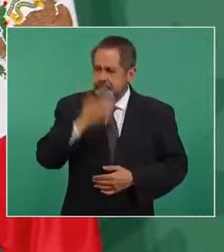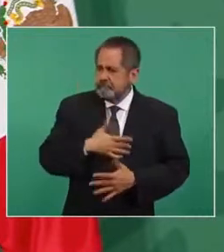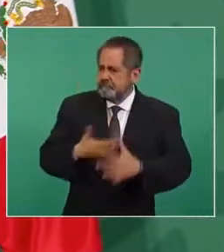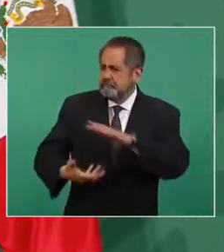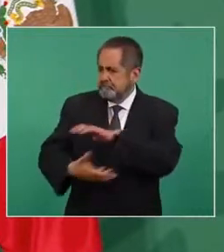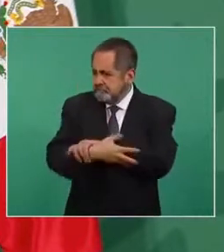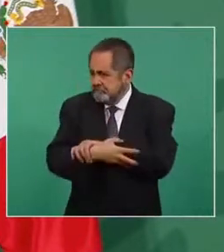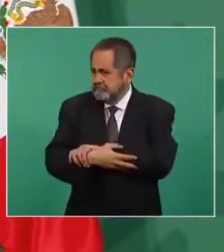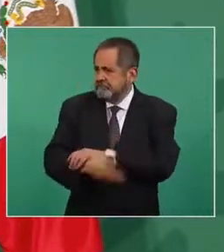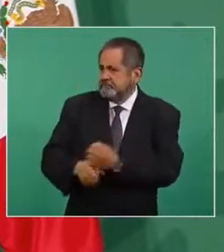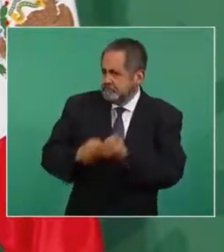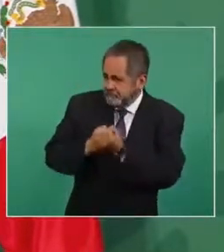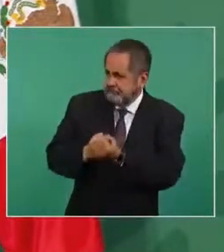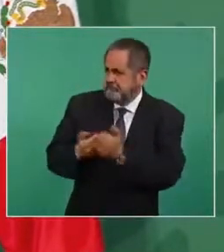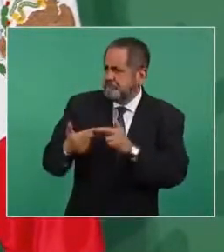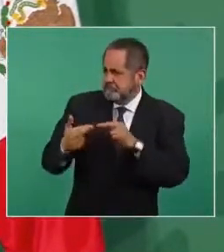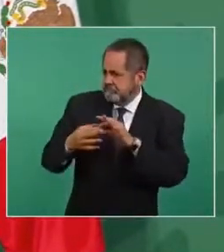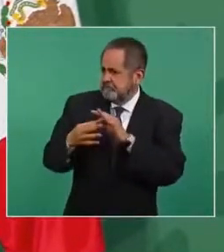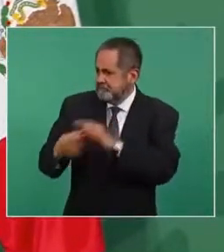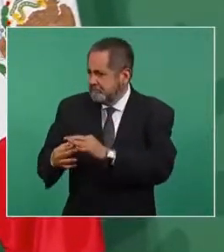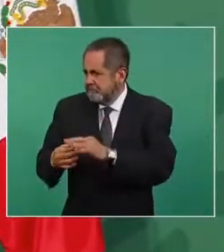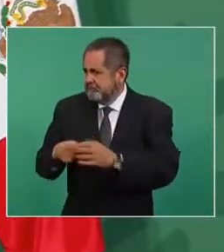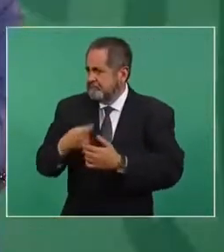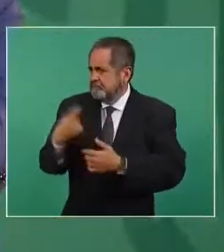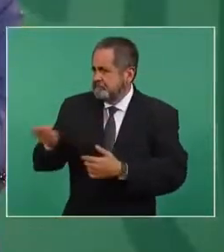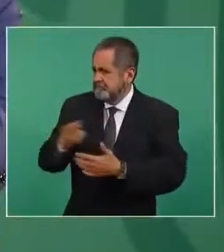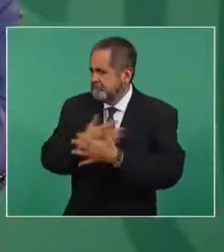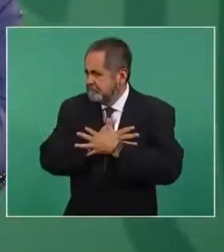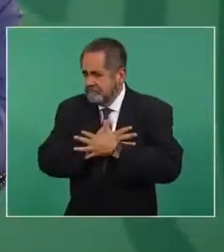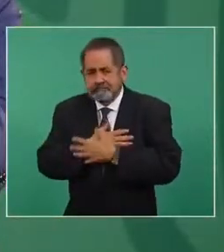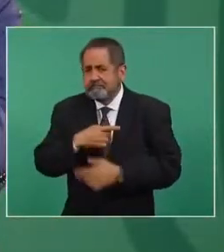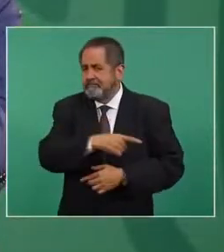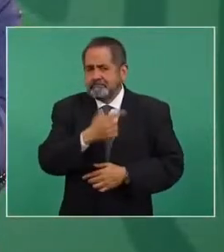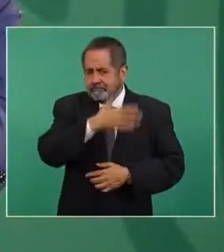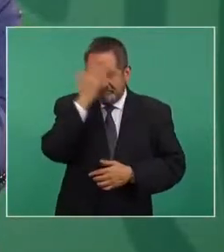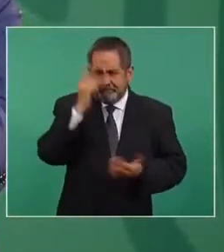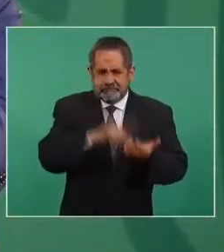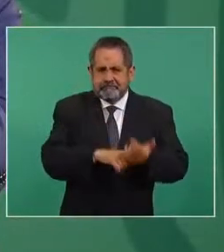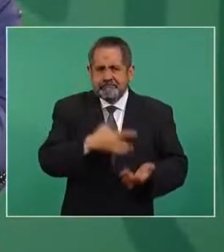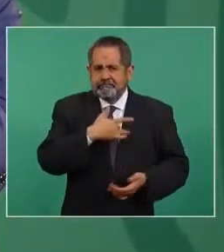solidaridad, de fraternidad, de amor al prójimo.